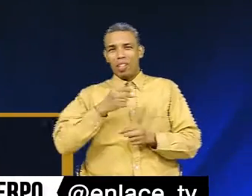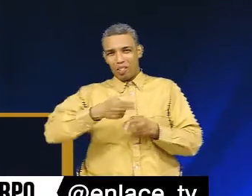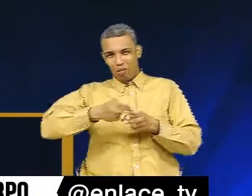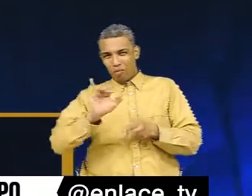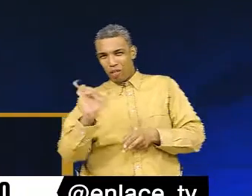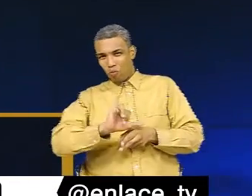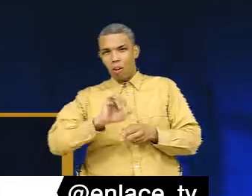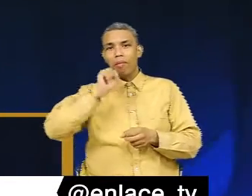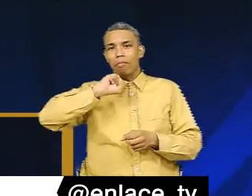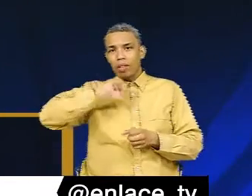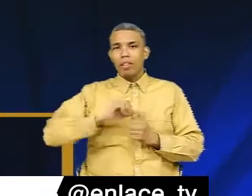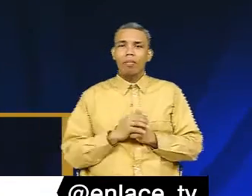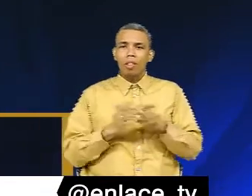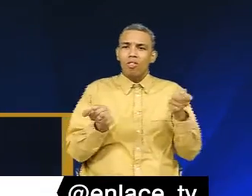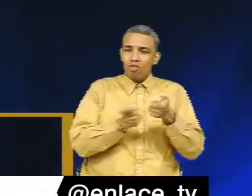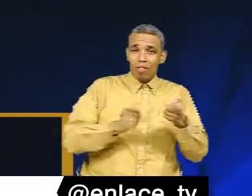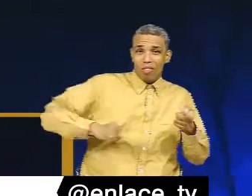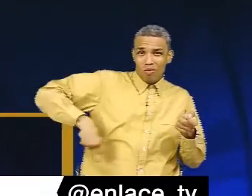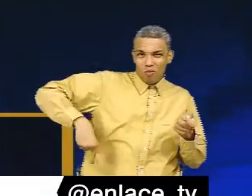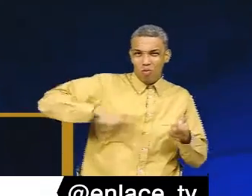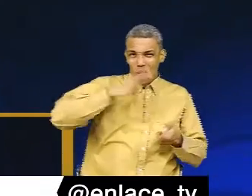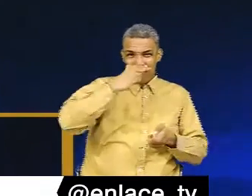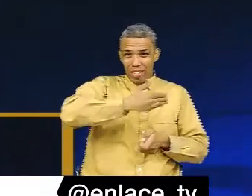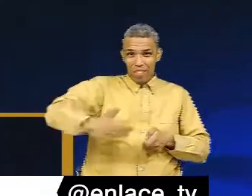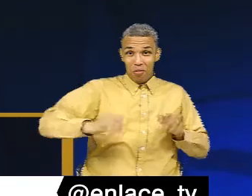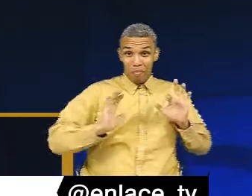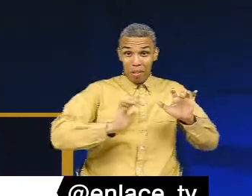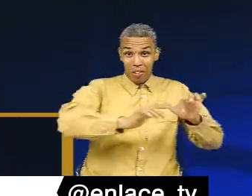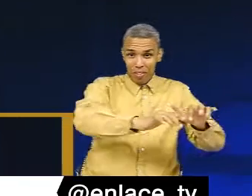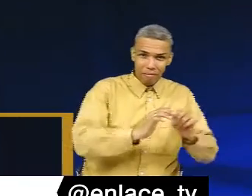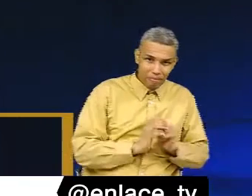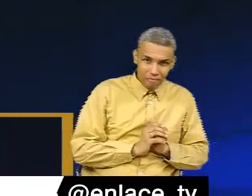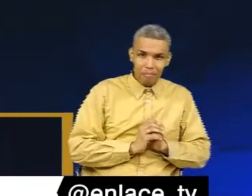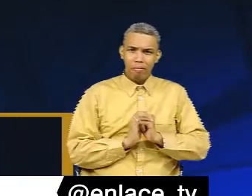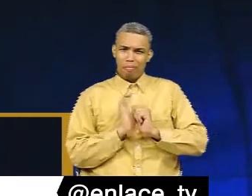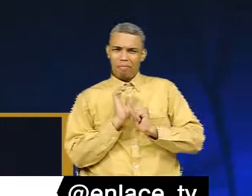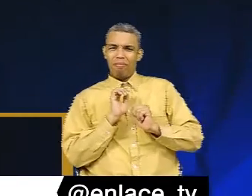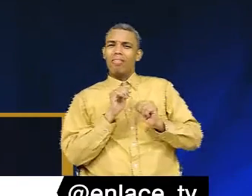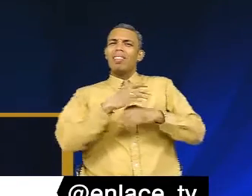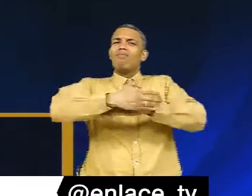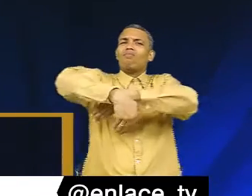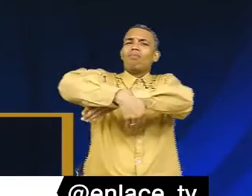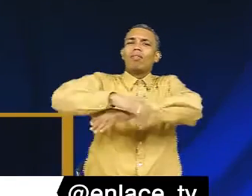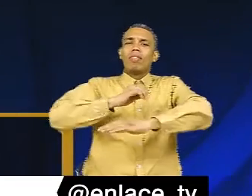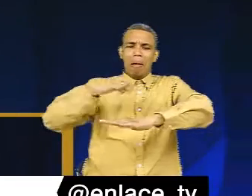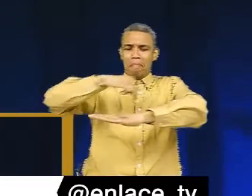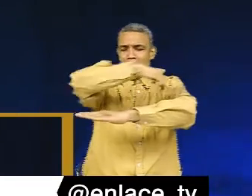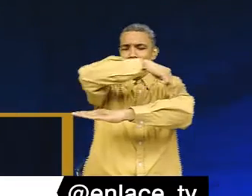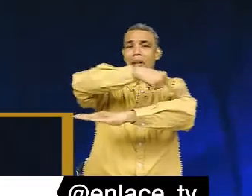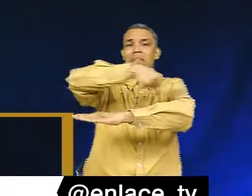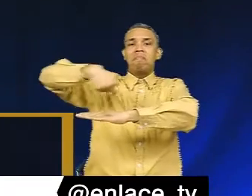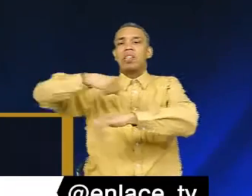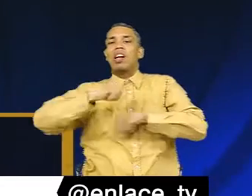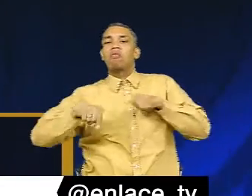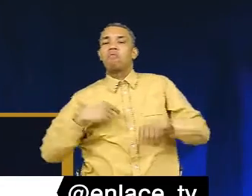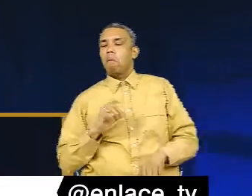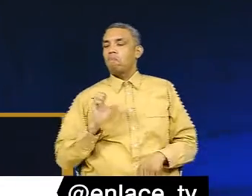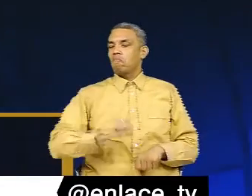queda una escuela y los transeúntes deben usar las calles, pues los andenes están ocupados. Este caso también se hace evidente por la